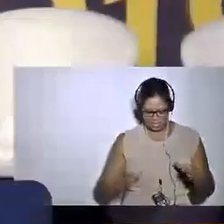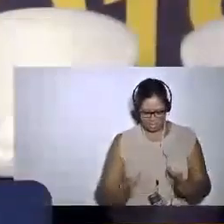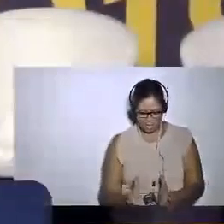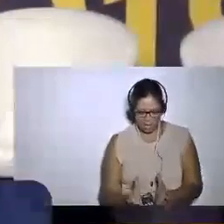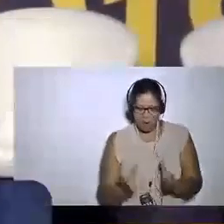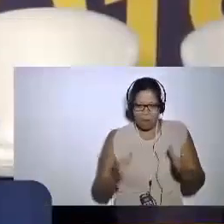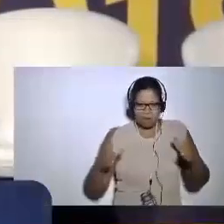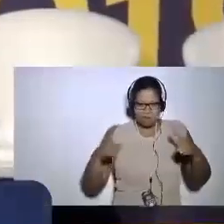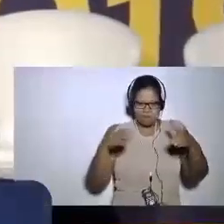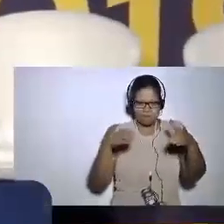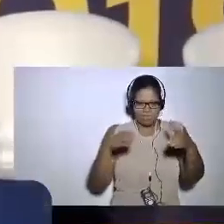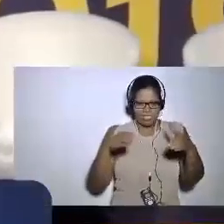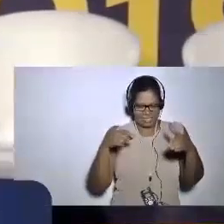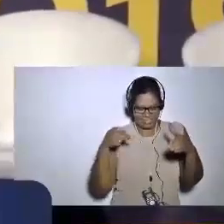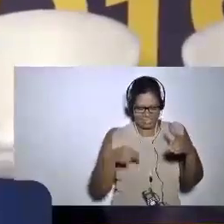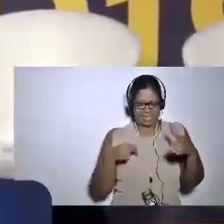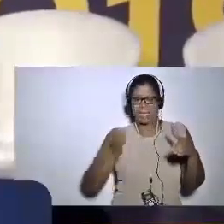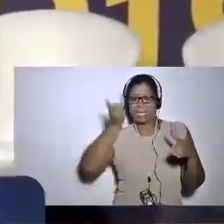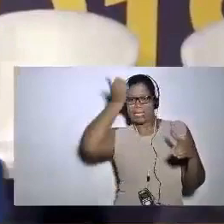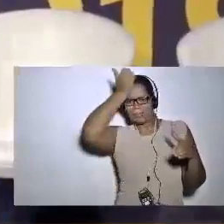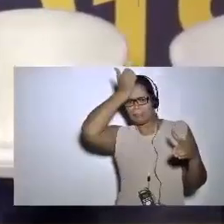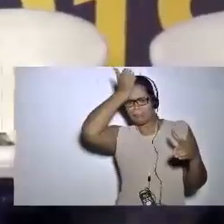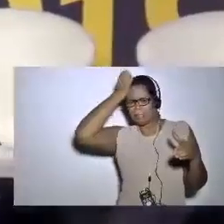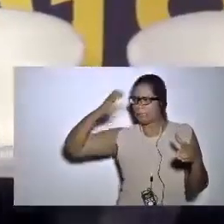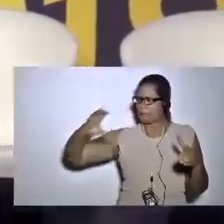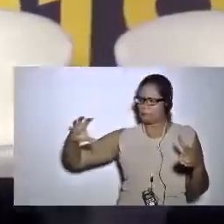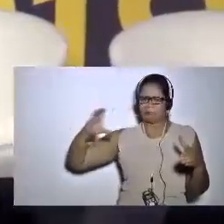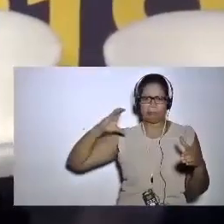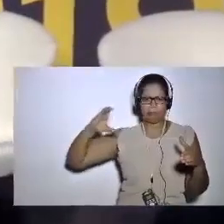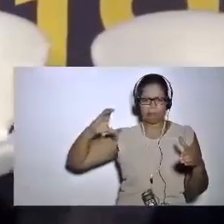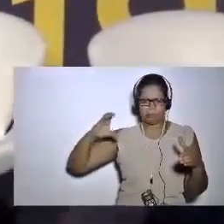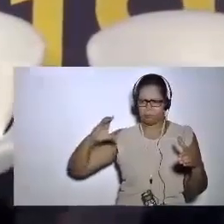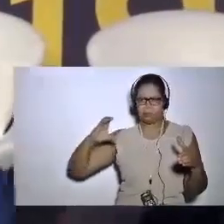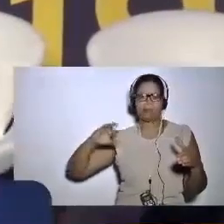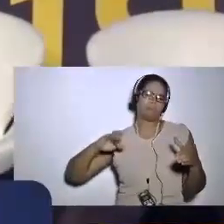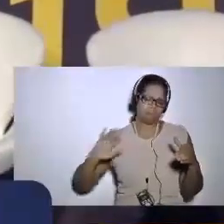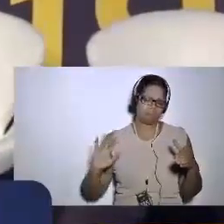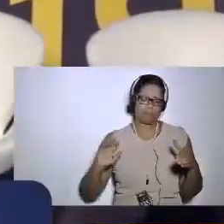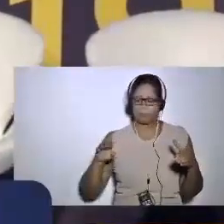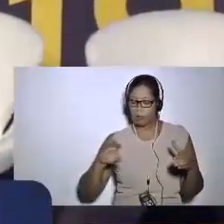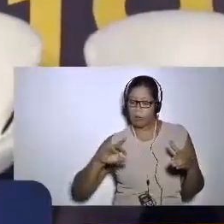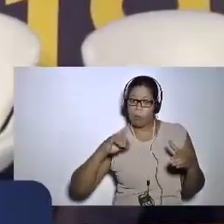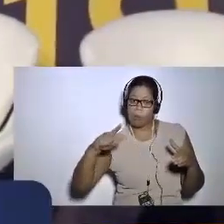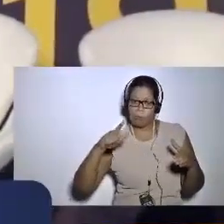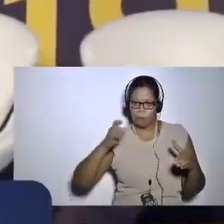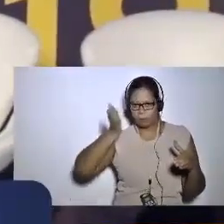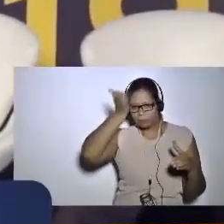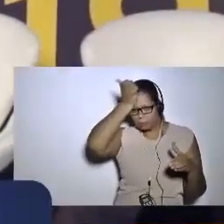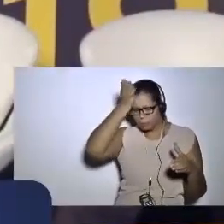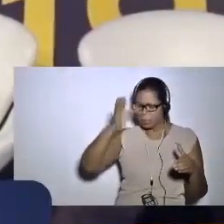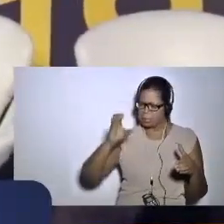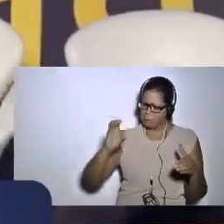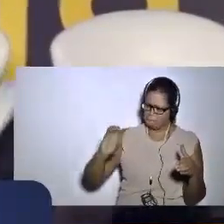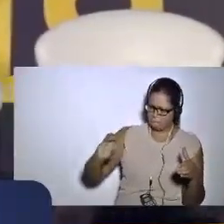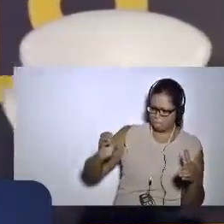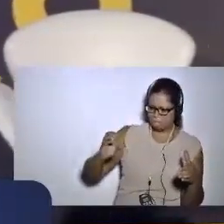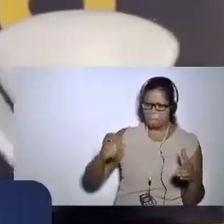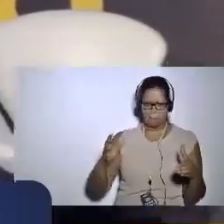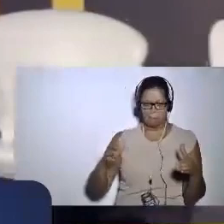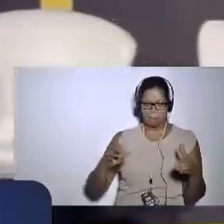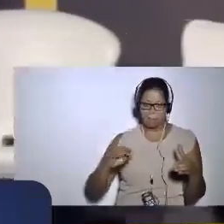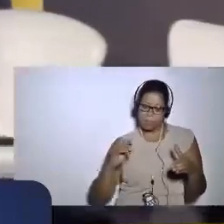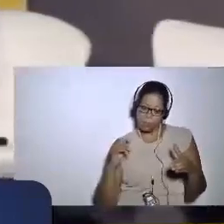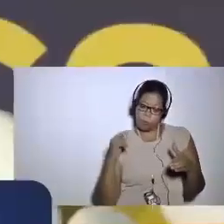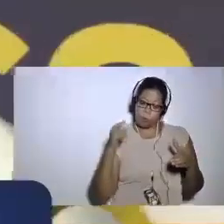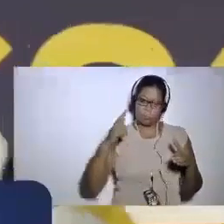ustedes tienen estas grandes piedras que son fundamentales, aquellas medias, y ¿quiénes esas pequeñas